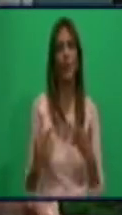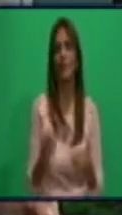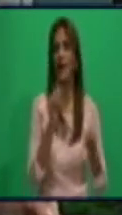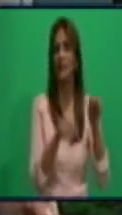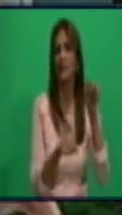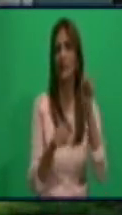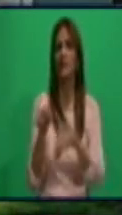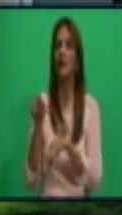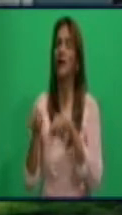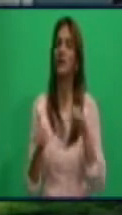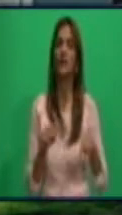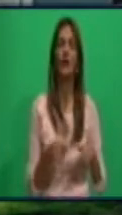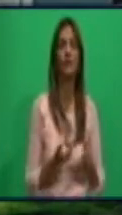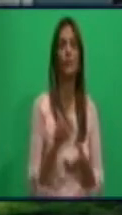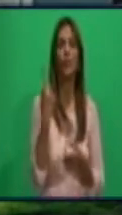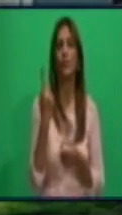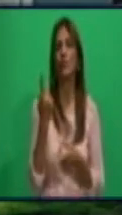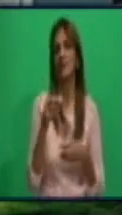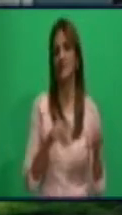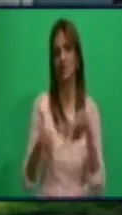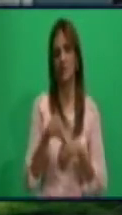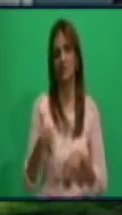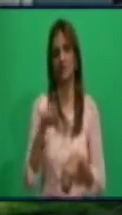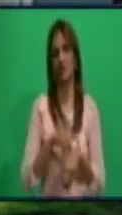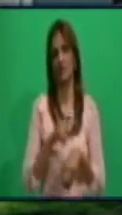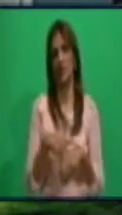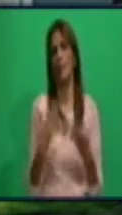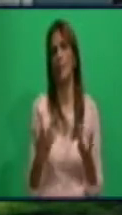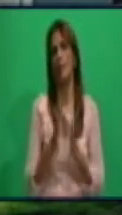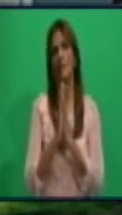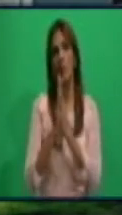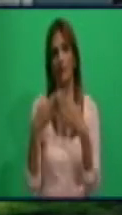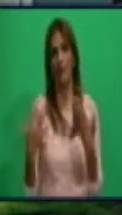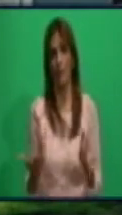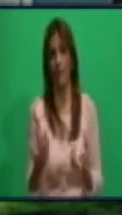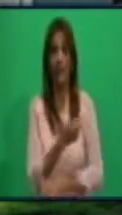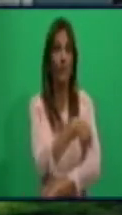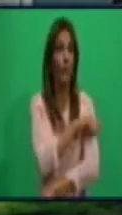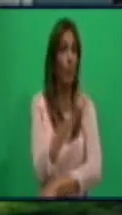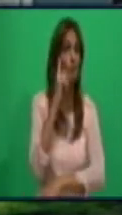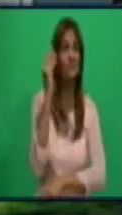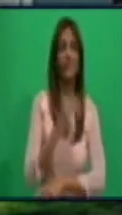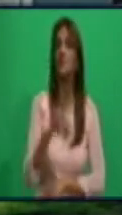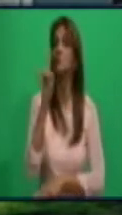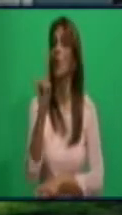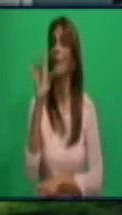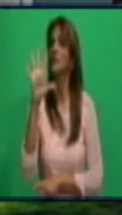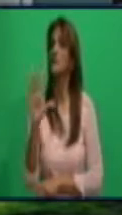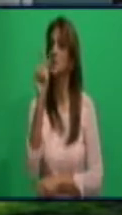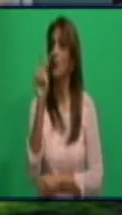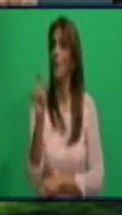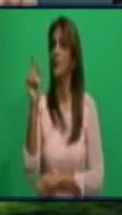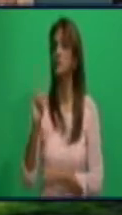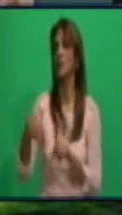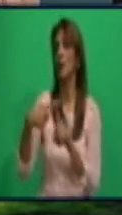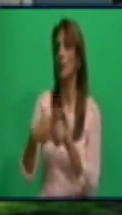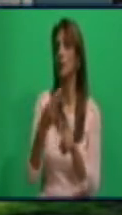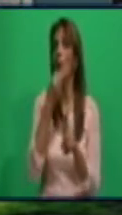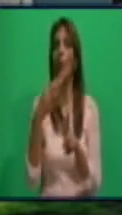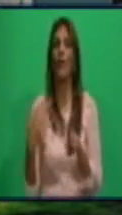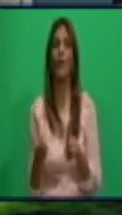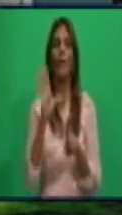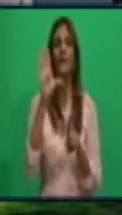los televidentes, por una cuestión de tiempo, son 95 casos. No podemos decir que el de Jiguaní es de tal lugar o